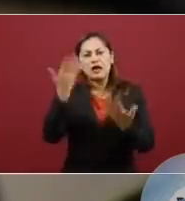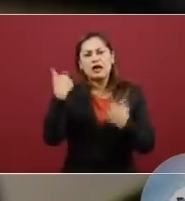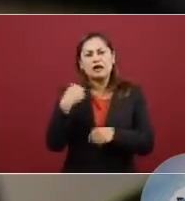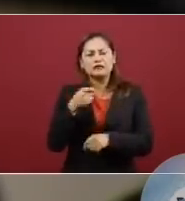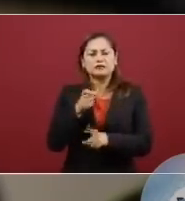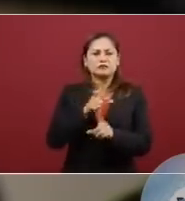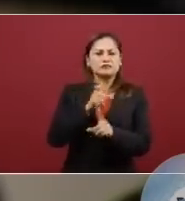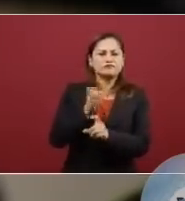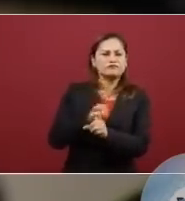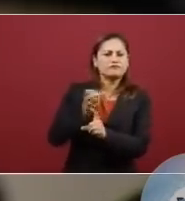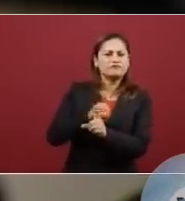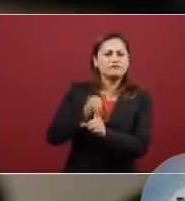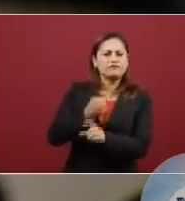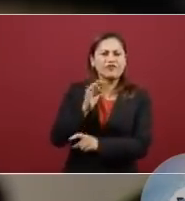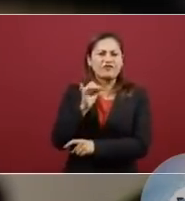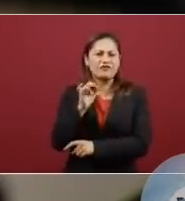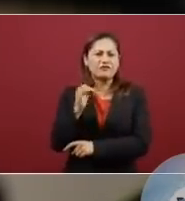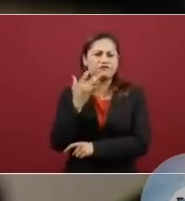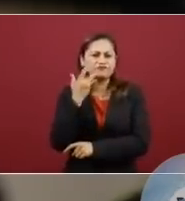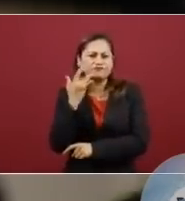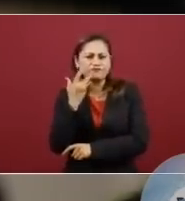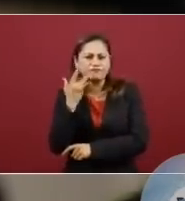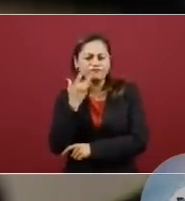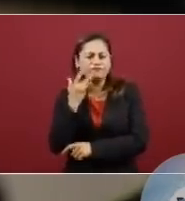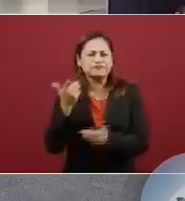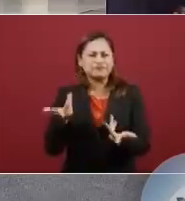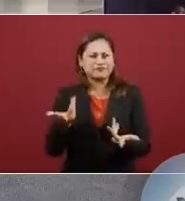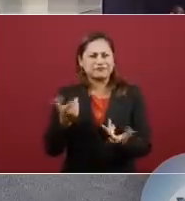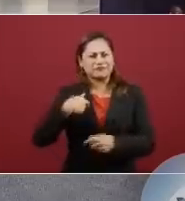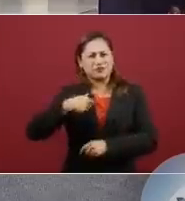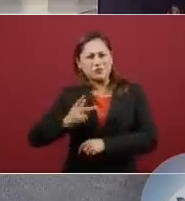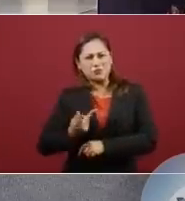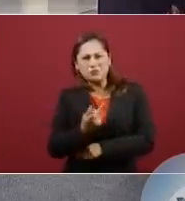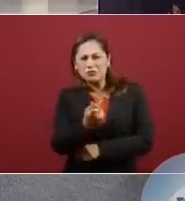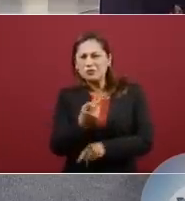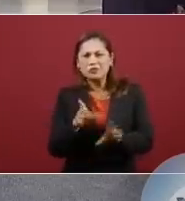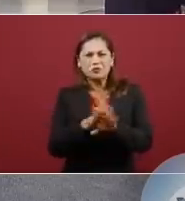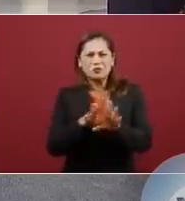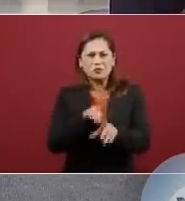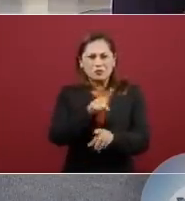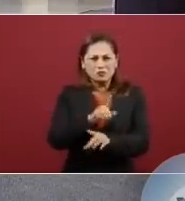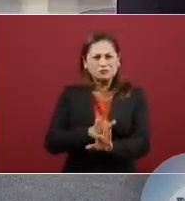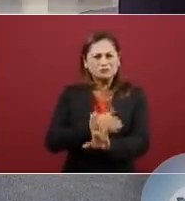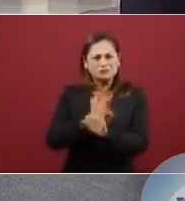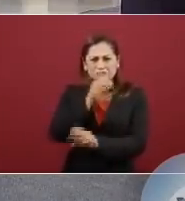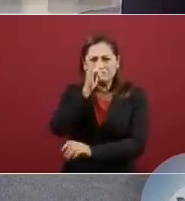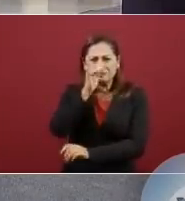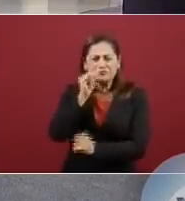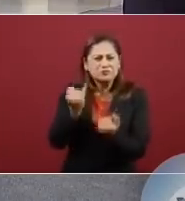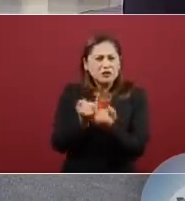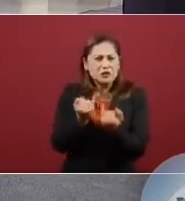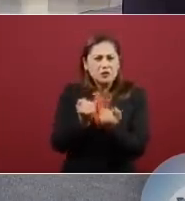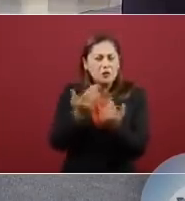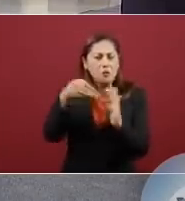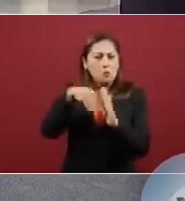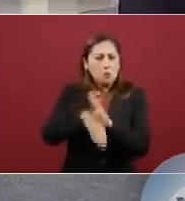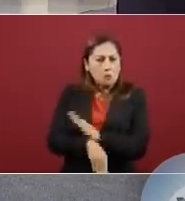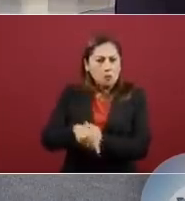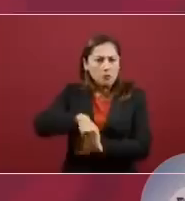conservadora no favorece el mal estado de las cosas ya de por sí muy descompuestas en el país. Muchas